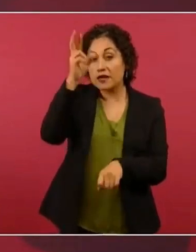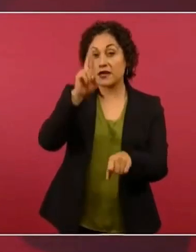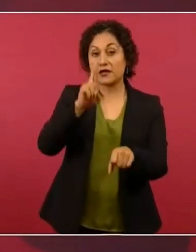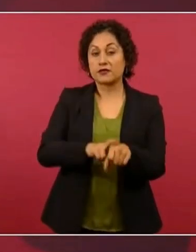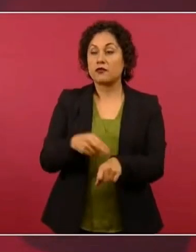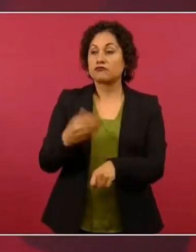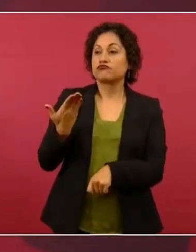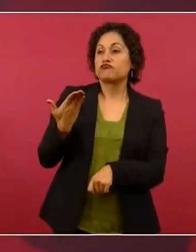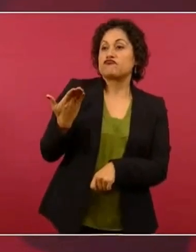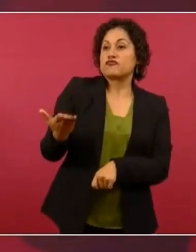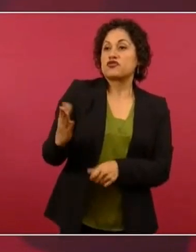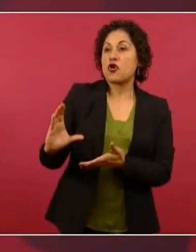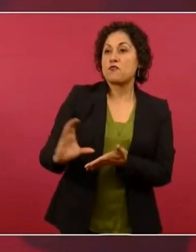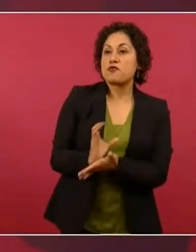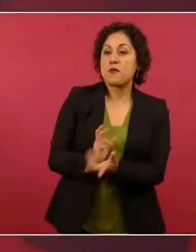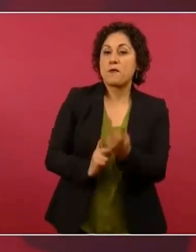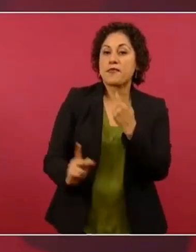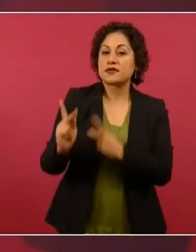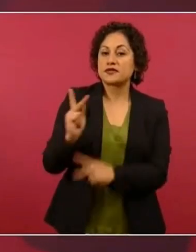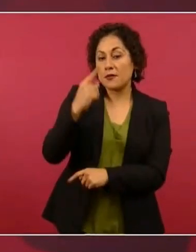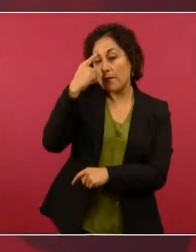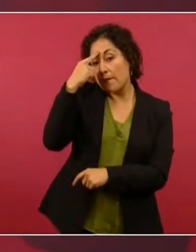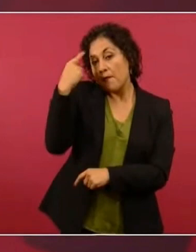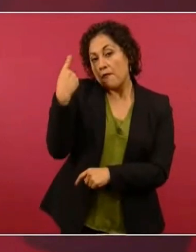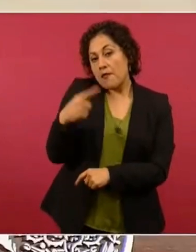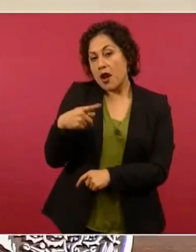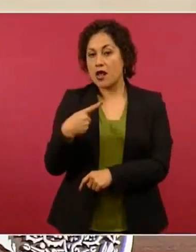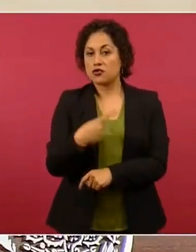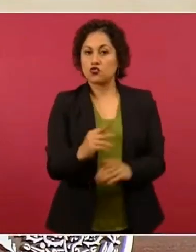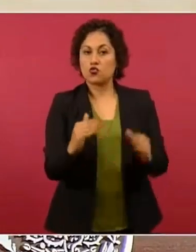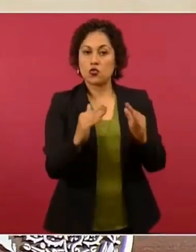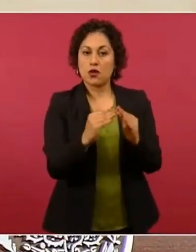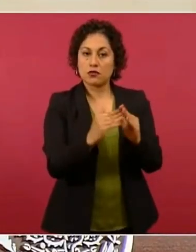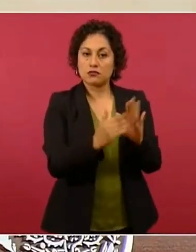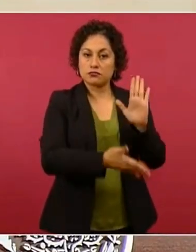a banobra para construir su casa